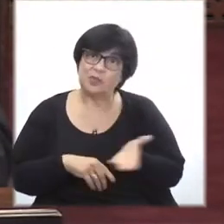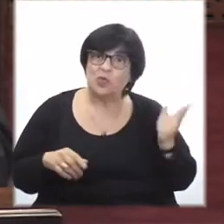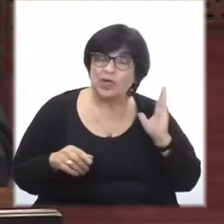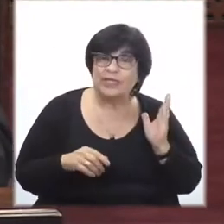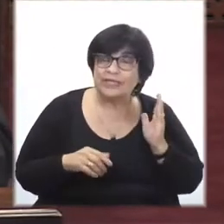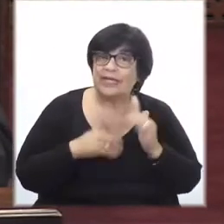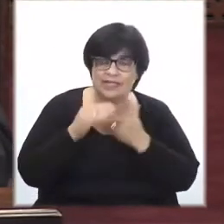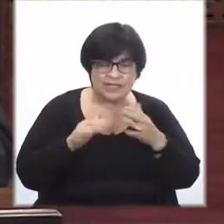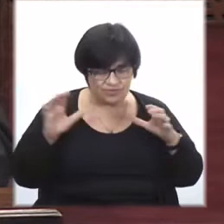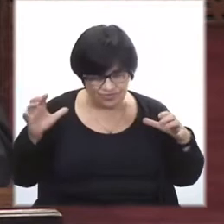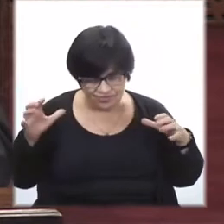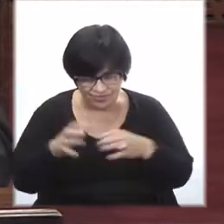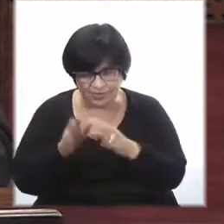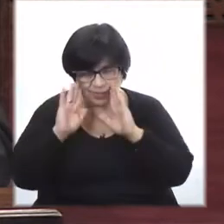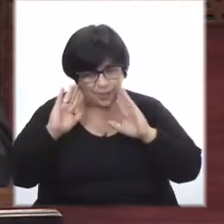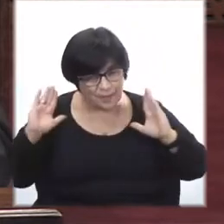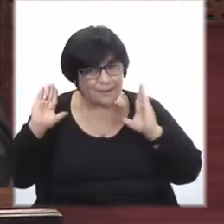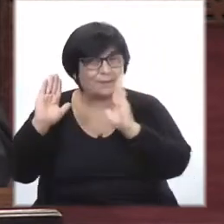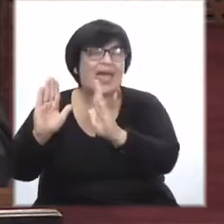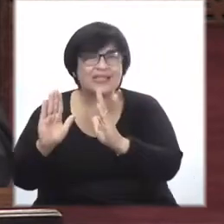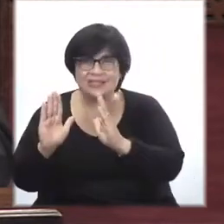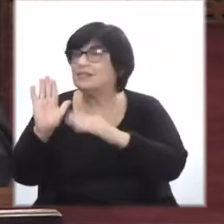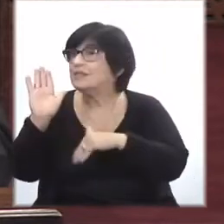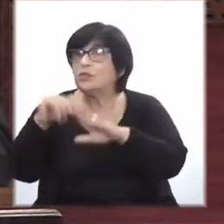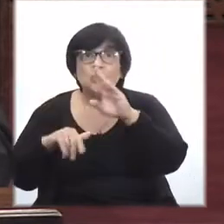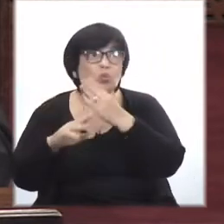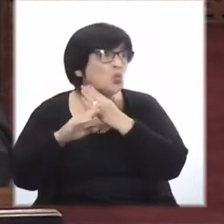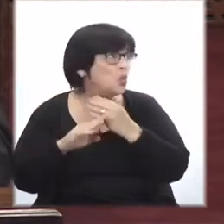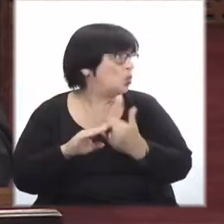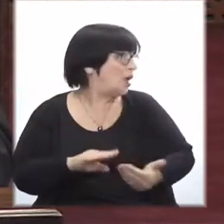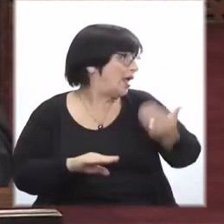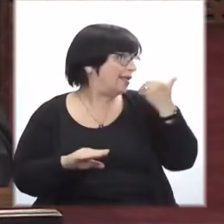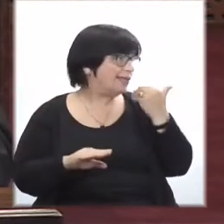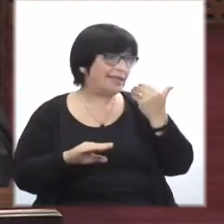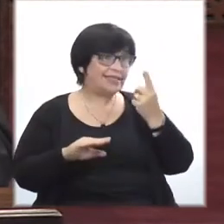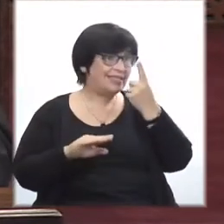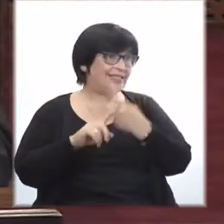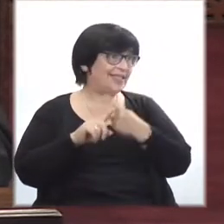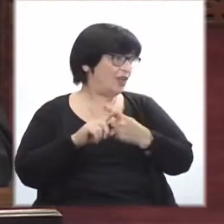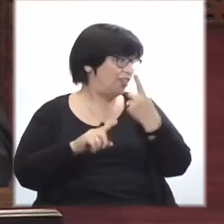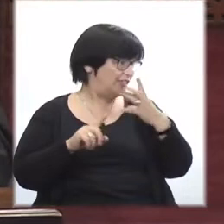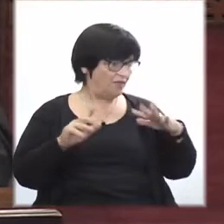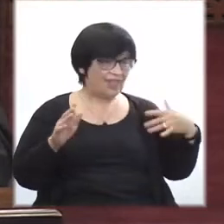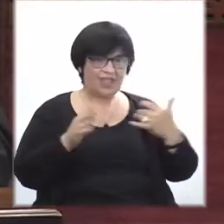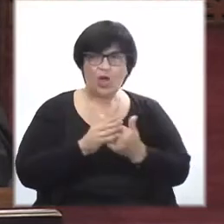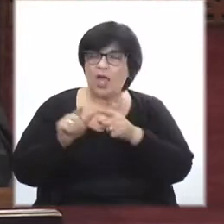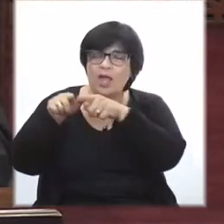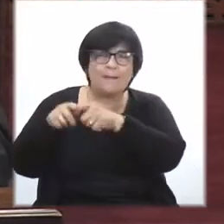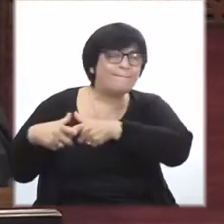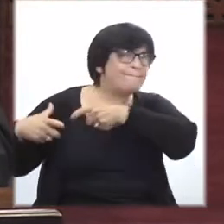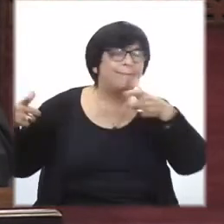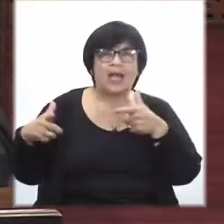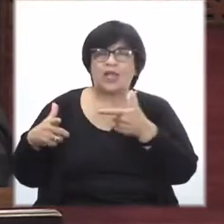de concentración de la tierra sin antecedentes en el Uruguay desde el siglo XIX. No conforme con ello, practican una